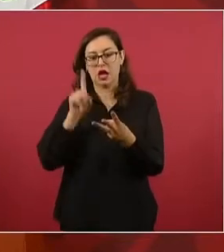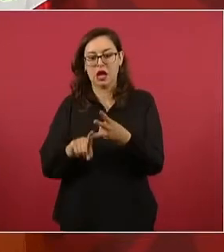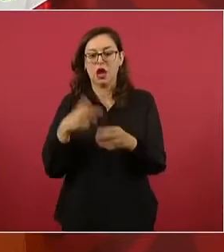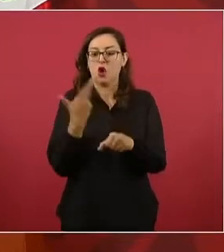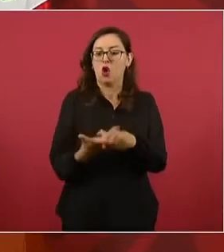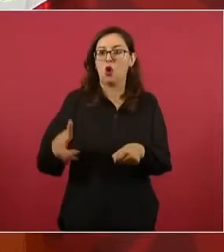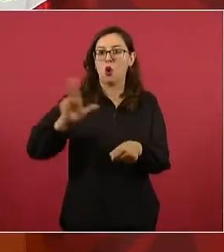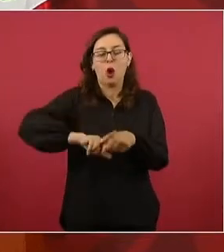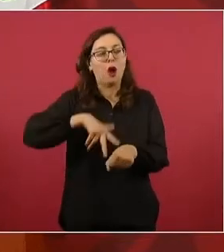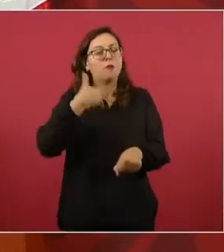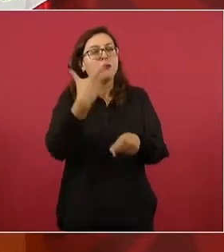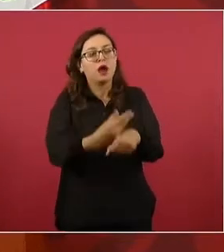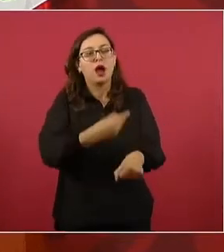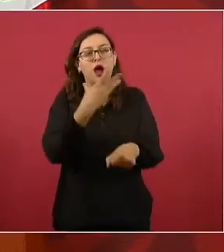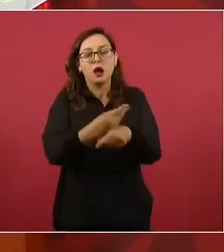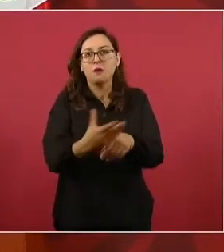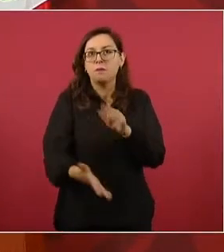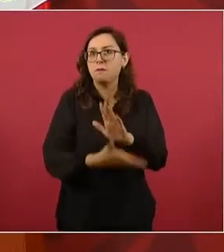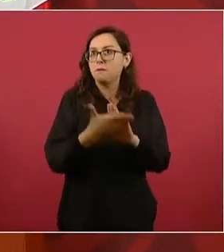equipar